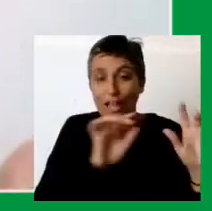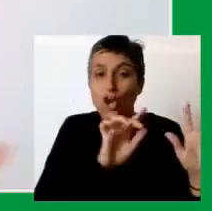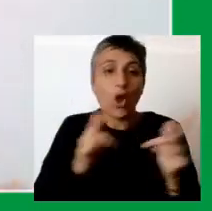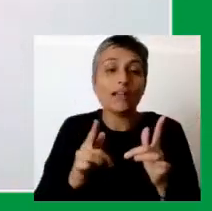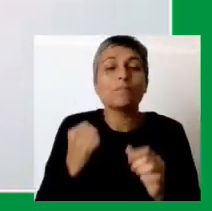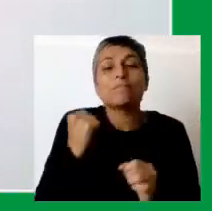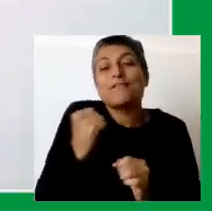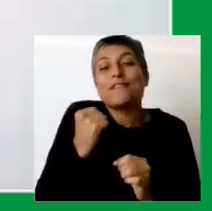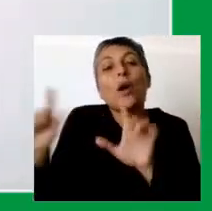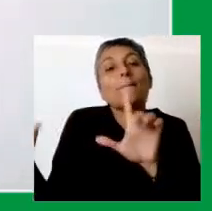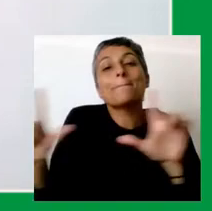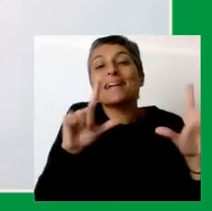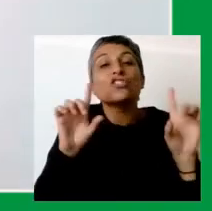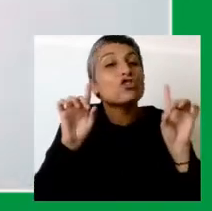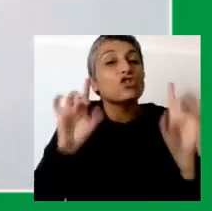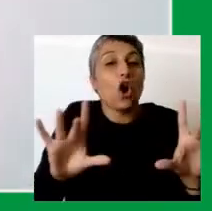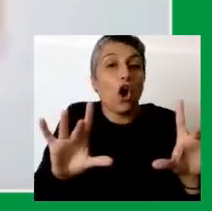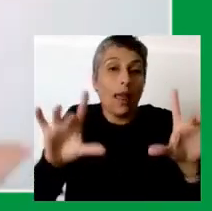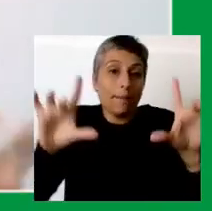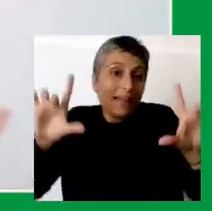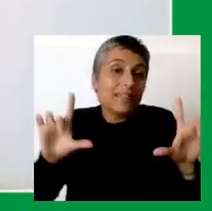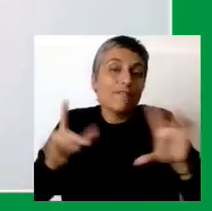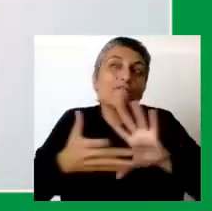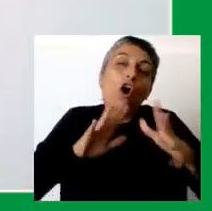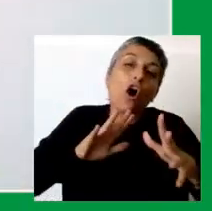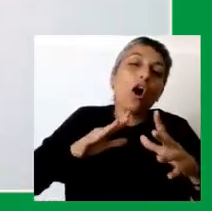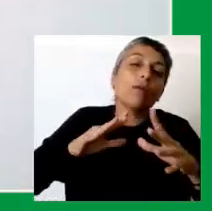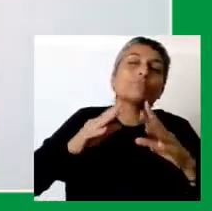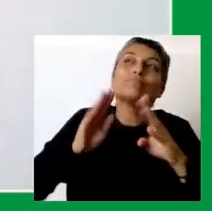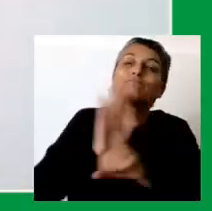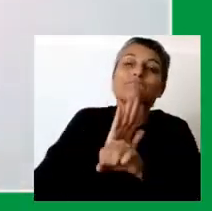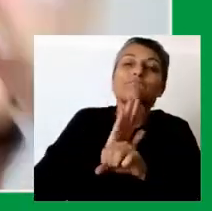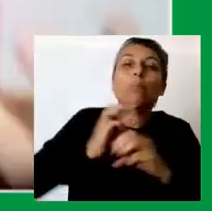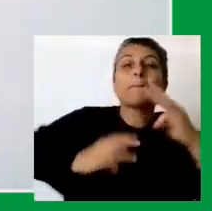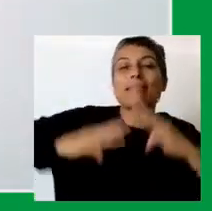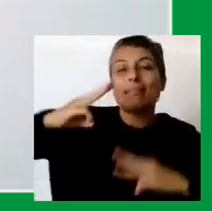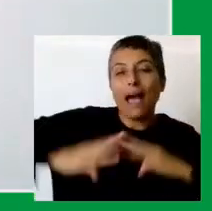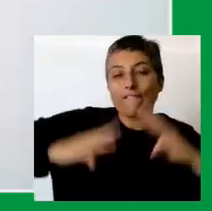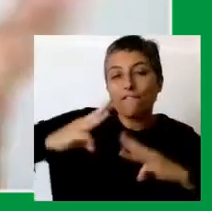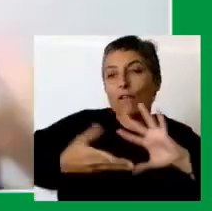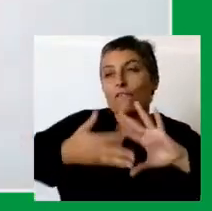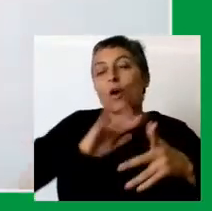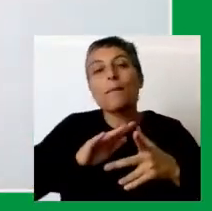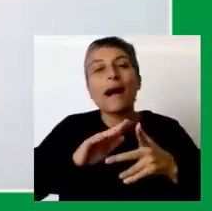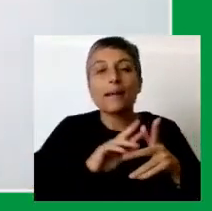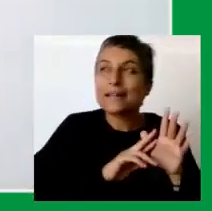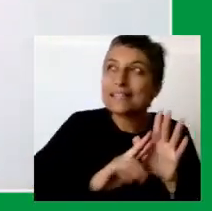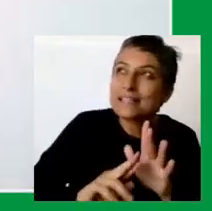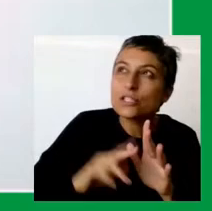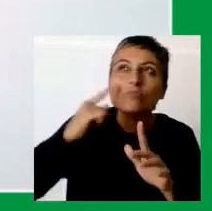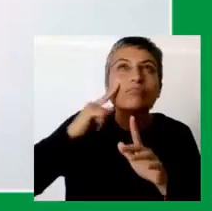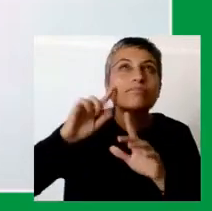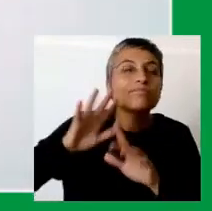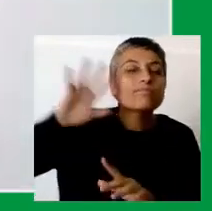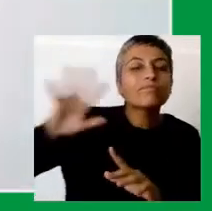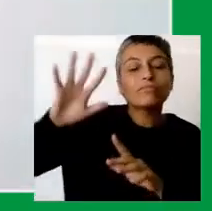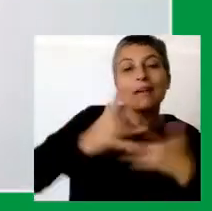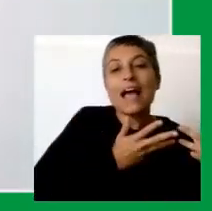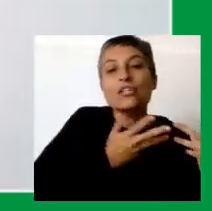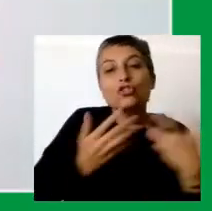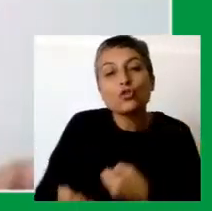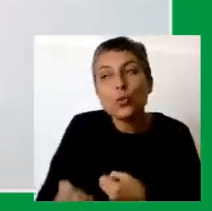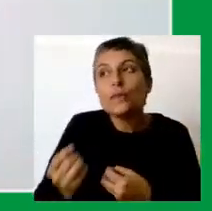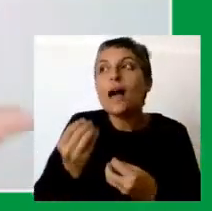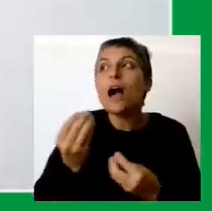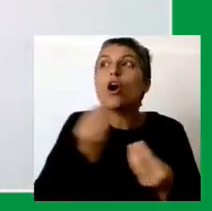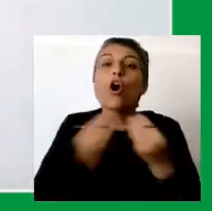las imágenes como metáforas siempre, ¿no? Para representar, para ayudar, digamos, en